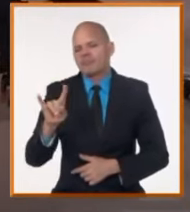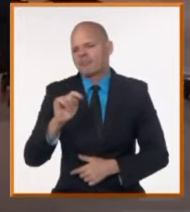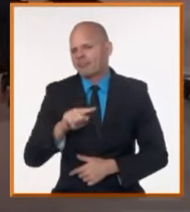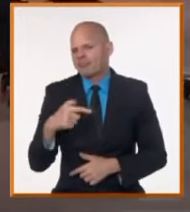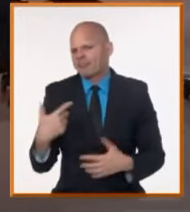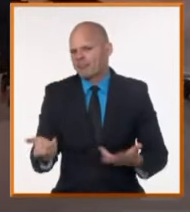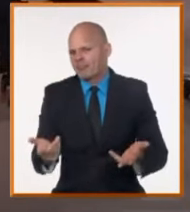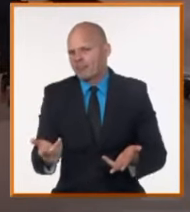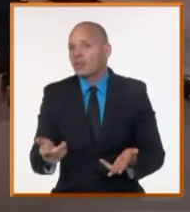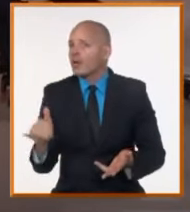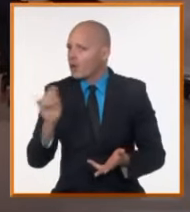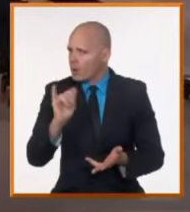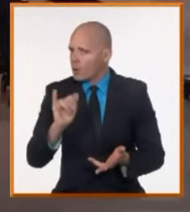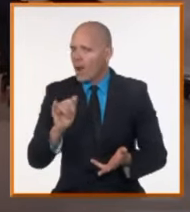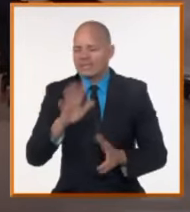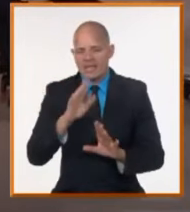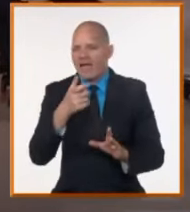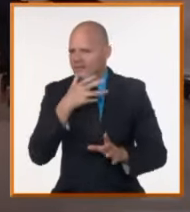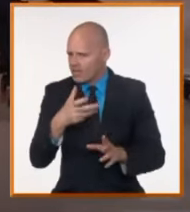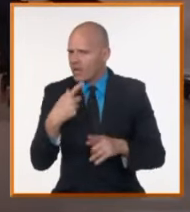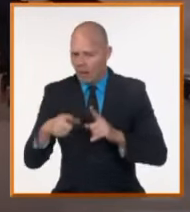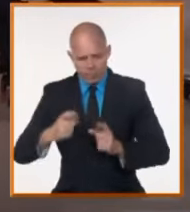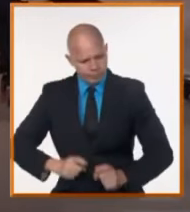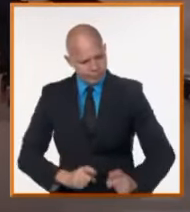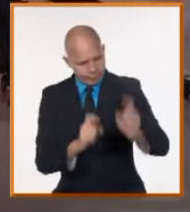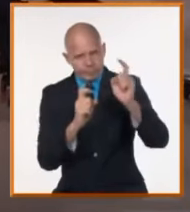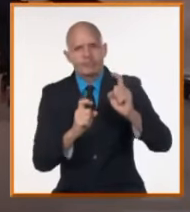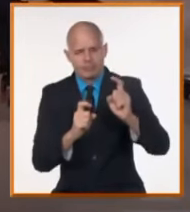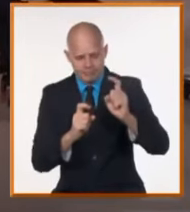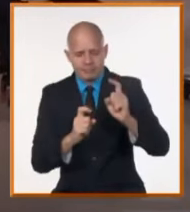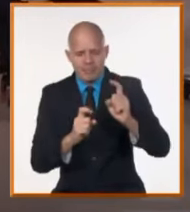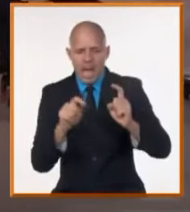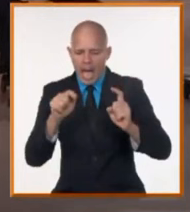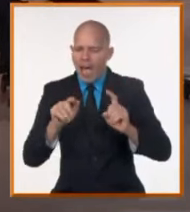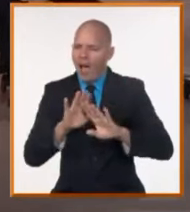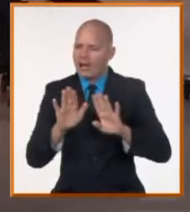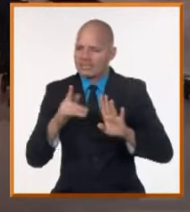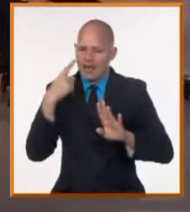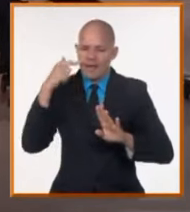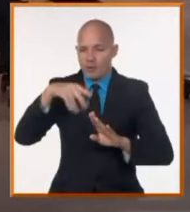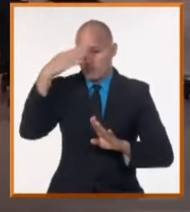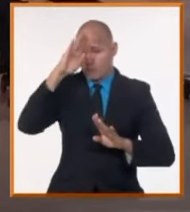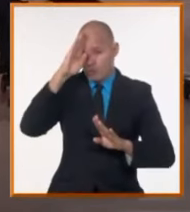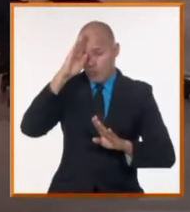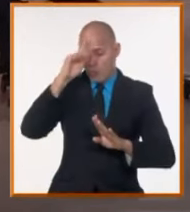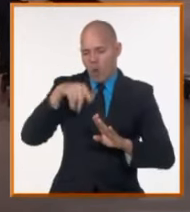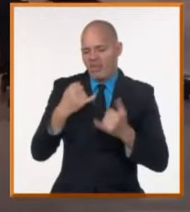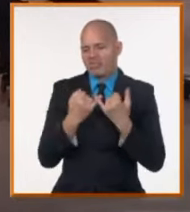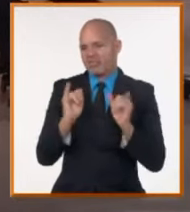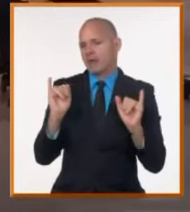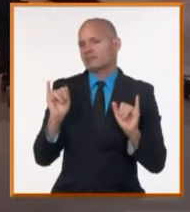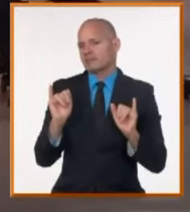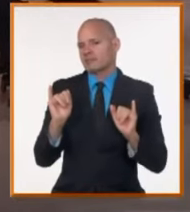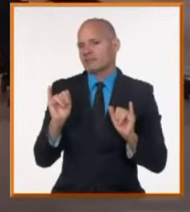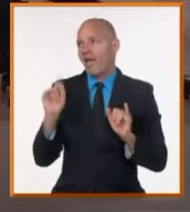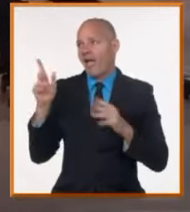reglas del juego, la situación en nuestro país, sino también en la región. ¿Cómo entonces Estados Unidos enfrenta eso?